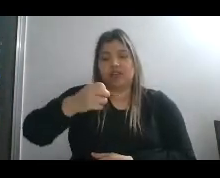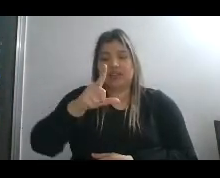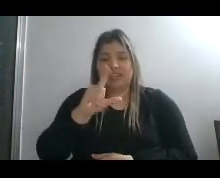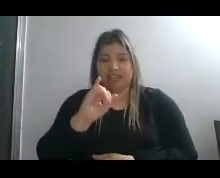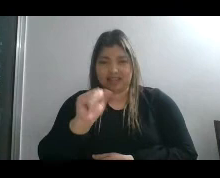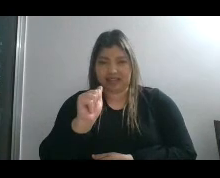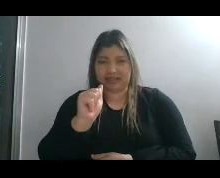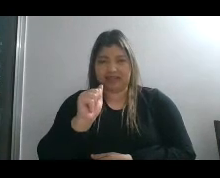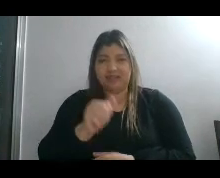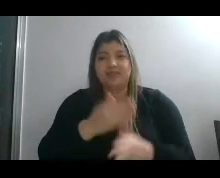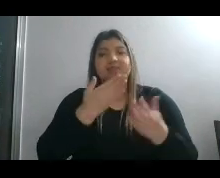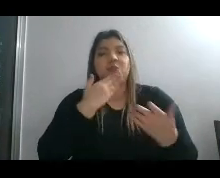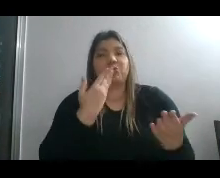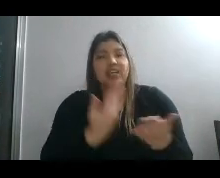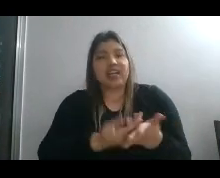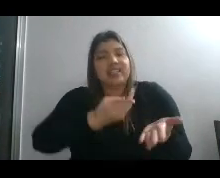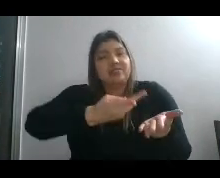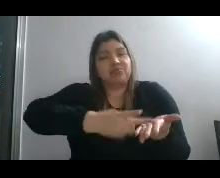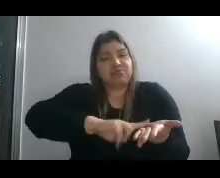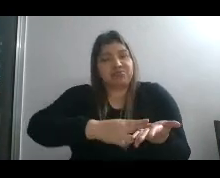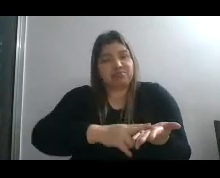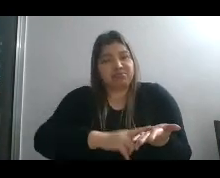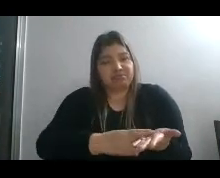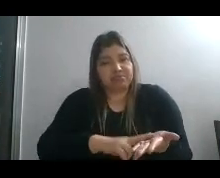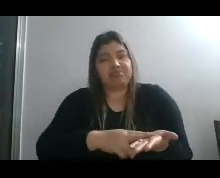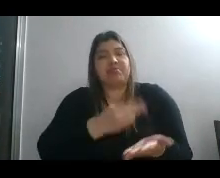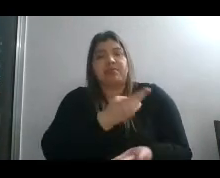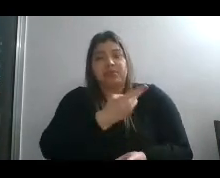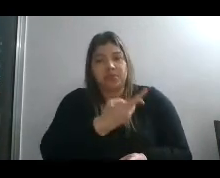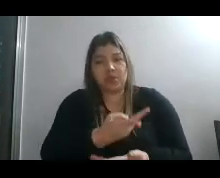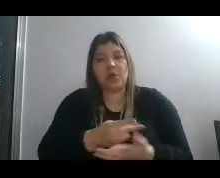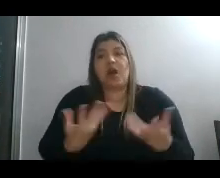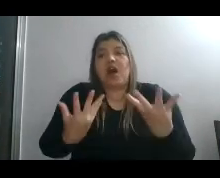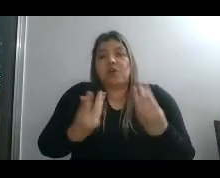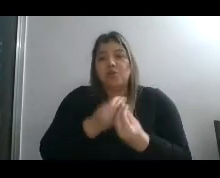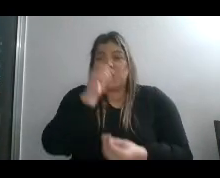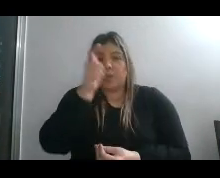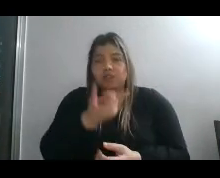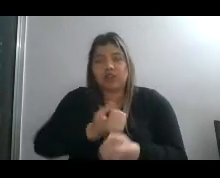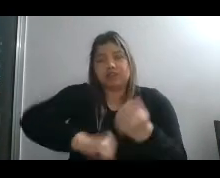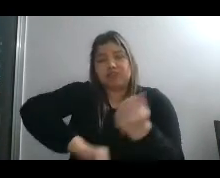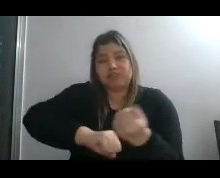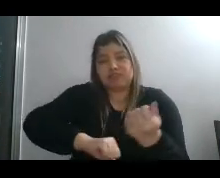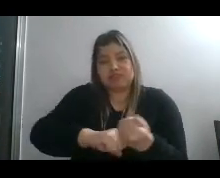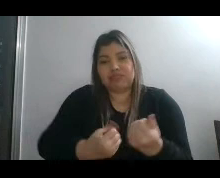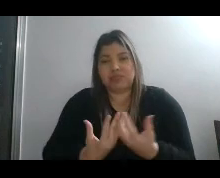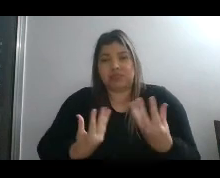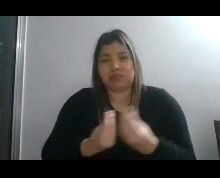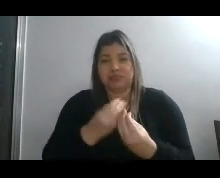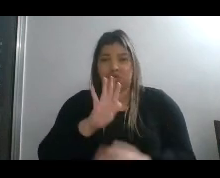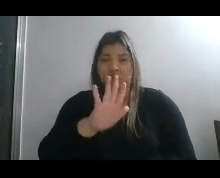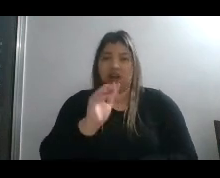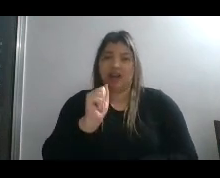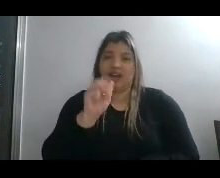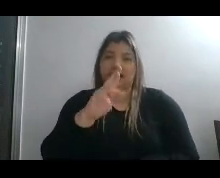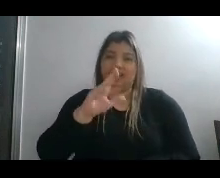conocimiento, a los intérpretes que el día de hoy nos acompañaron, a todo el equipo de apoyo de la ARL Sura y a todos los